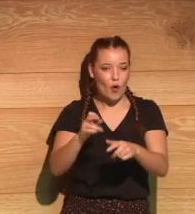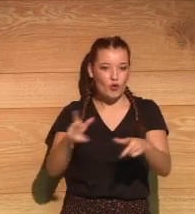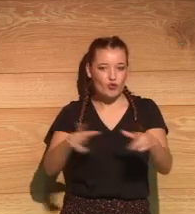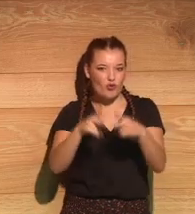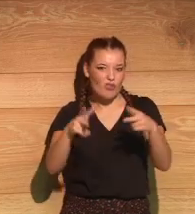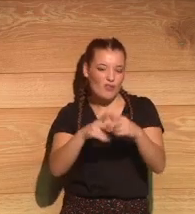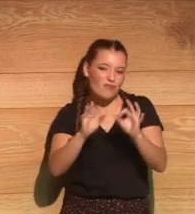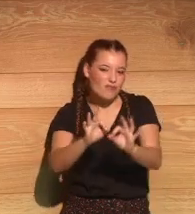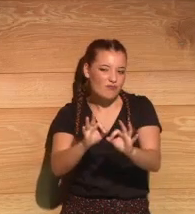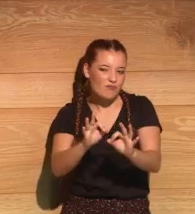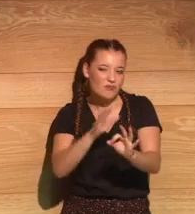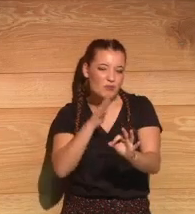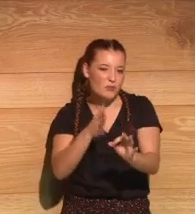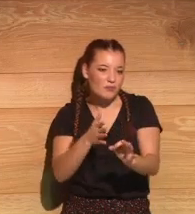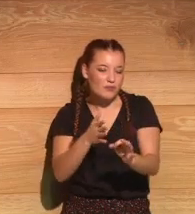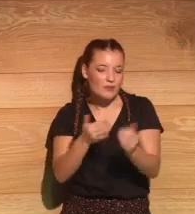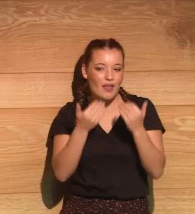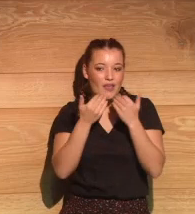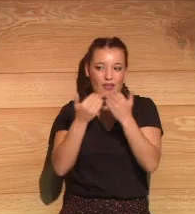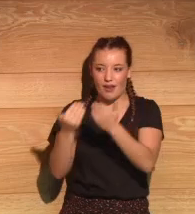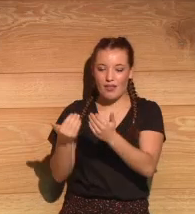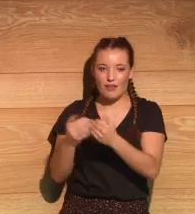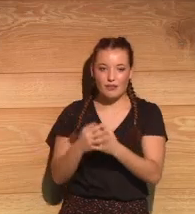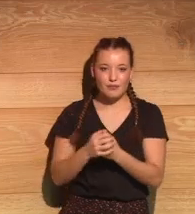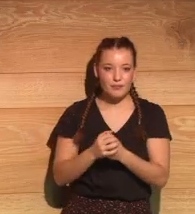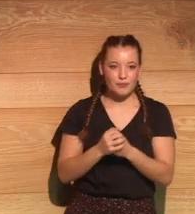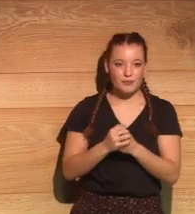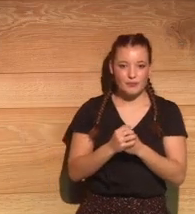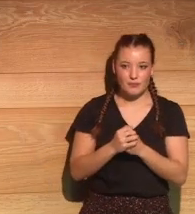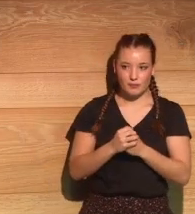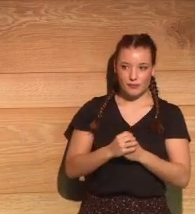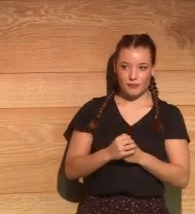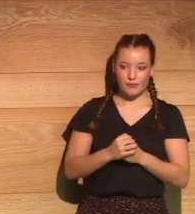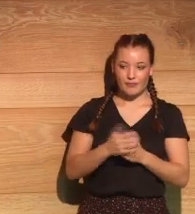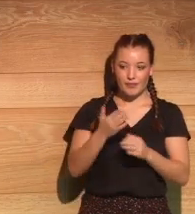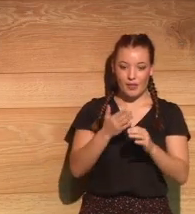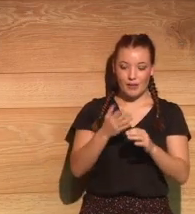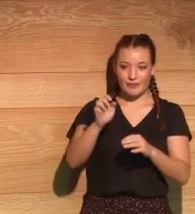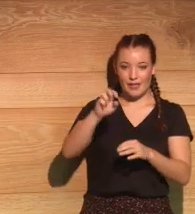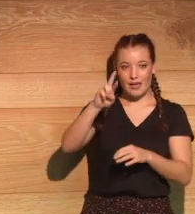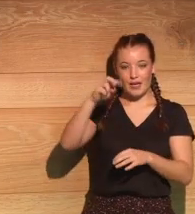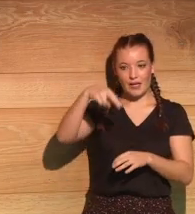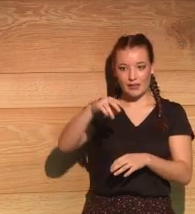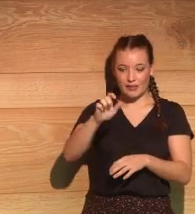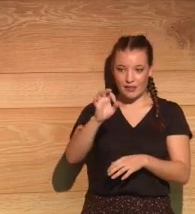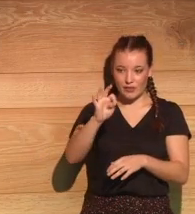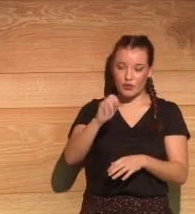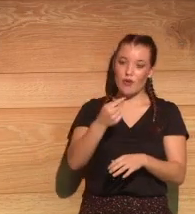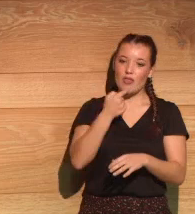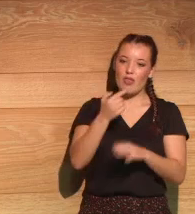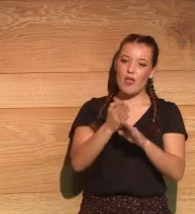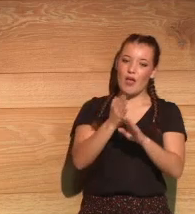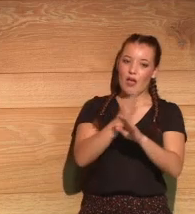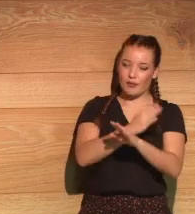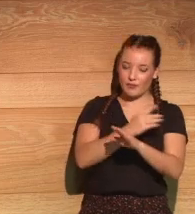sociedades? Muchas gracias. Me preocupan cada vez más. Antes decía Ernesto con las generaciones con respecto a qué